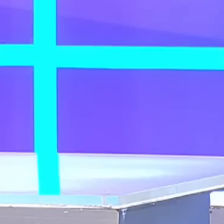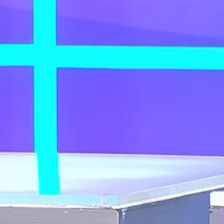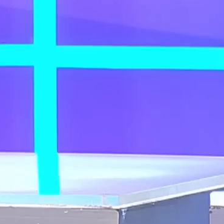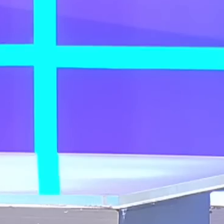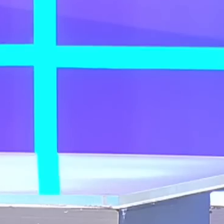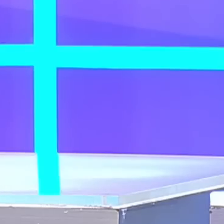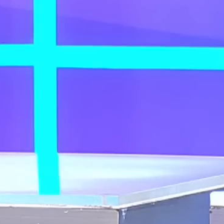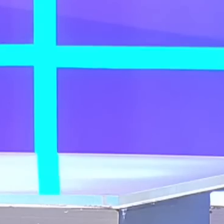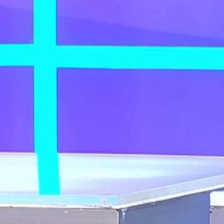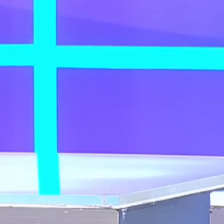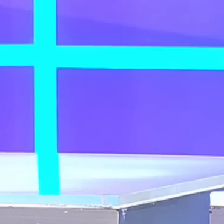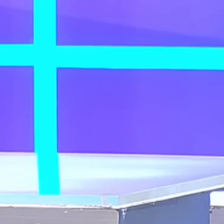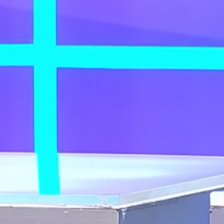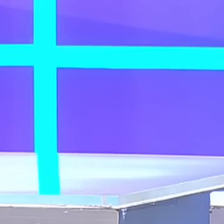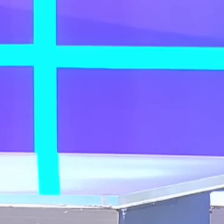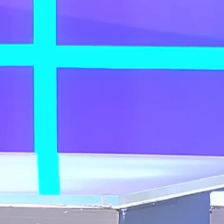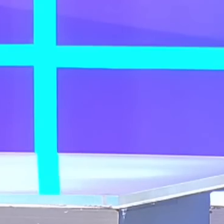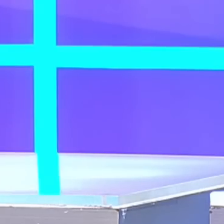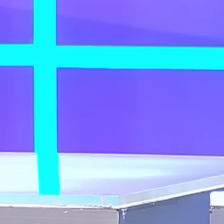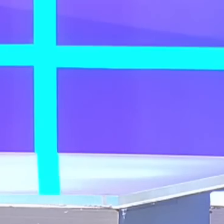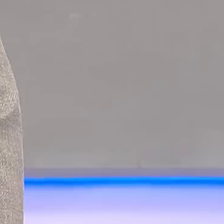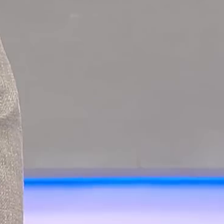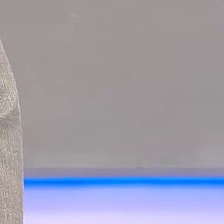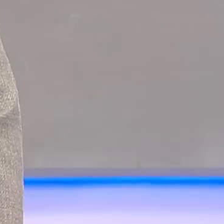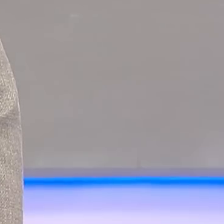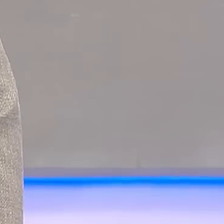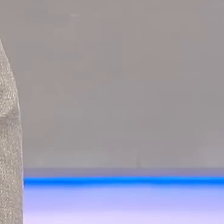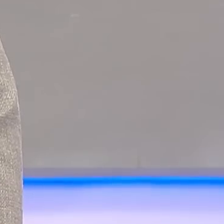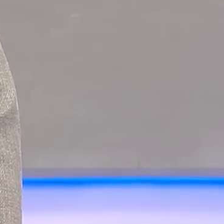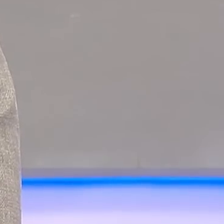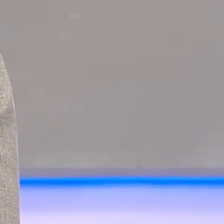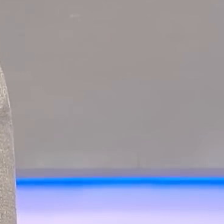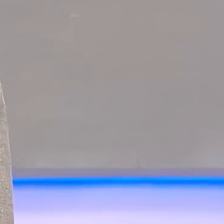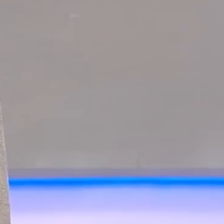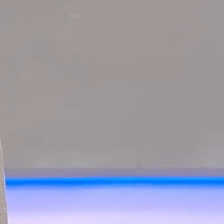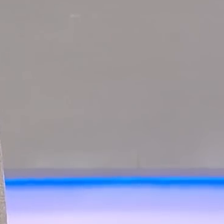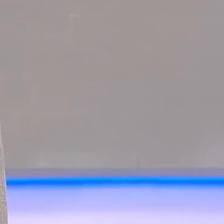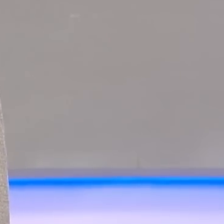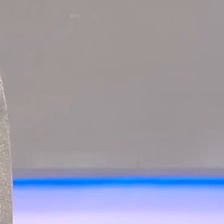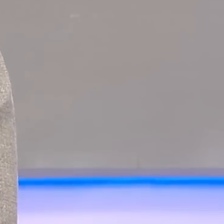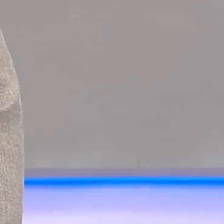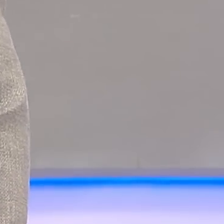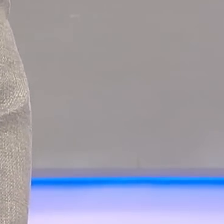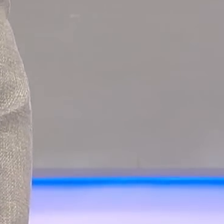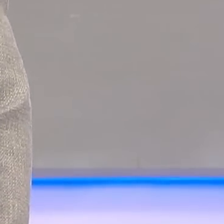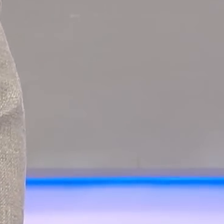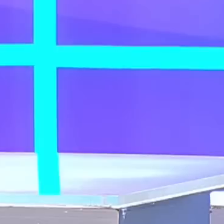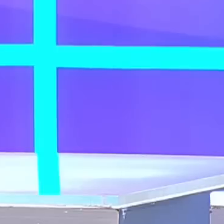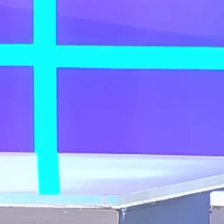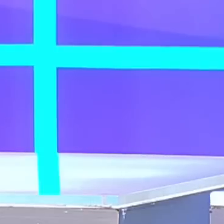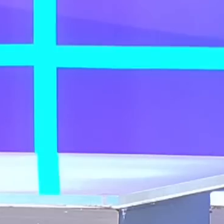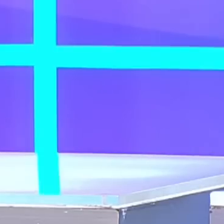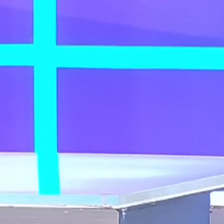manel Mejía cirujano plástico que acaba de ser papá Enhorabuena Marcelo y tu cuñado